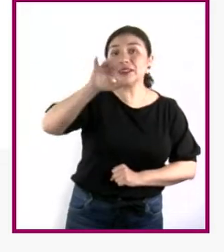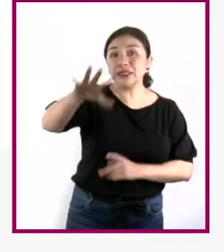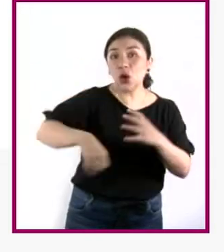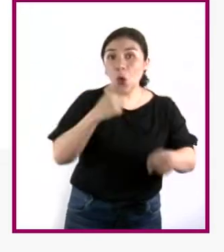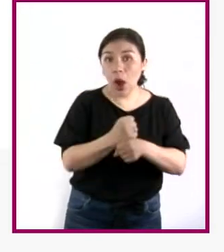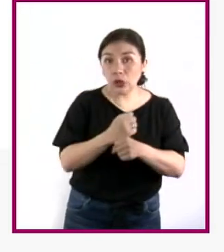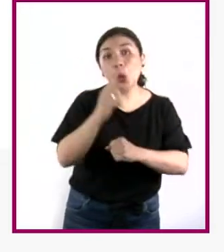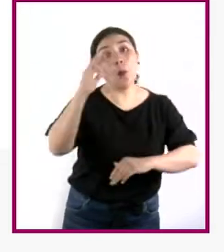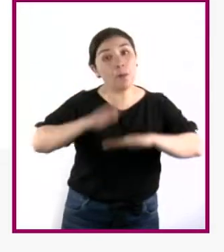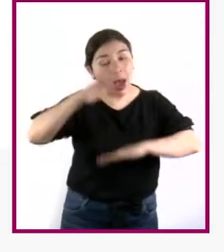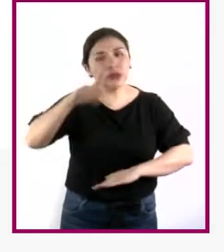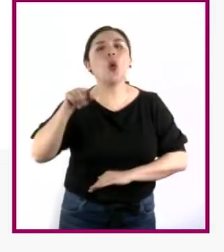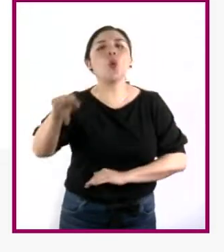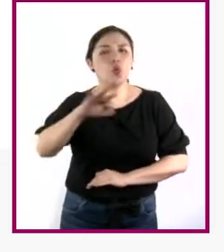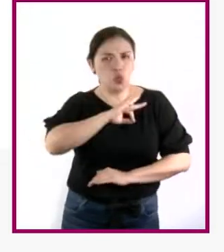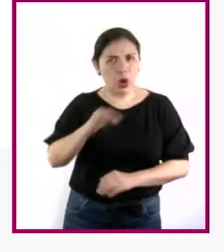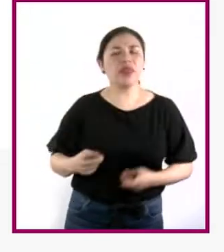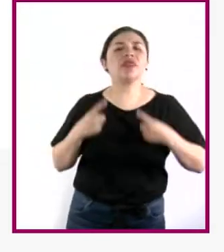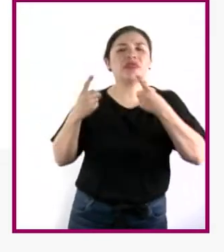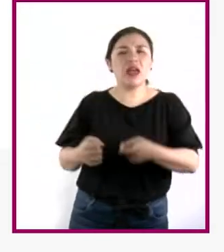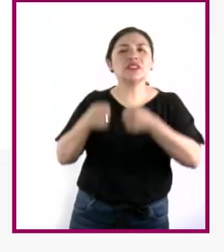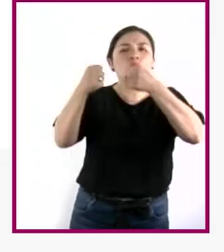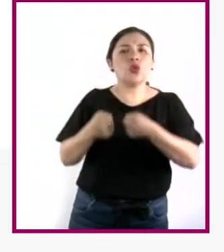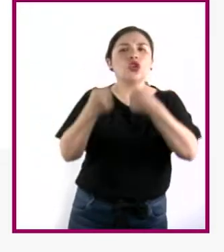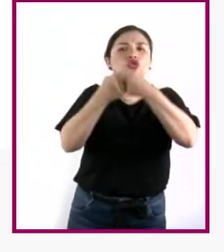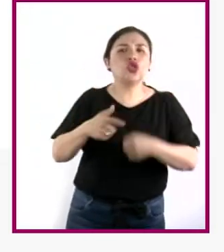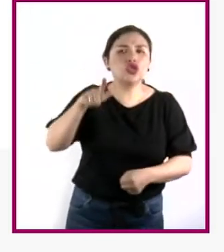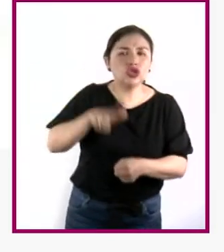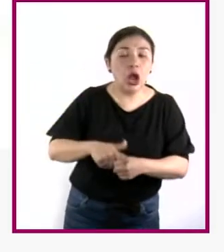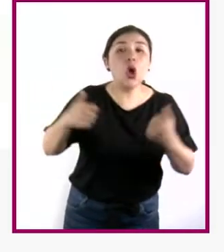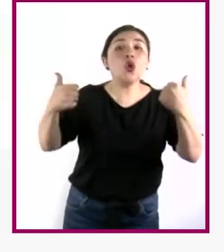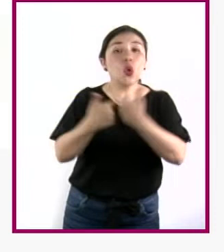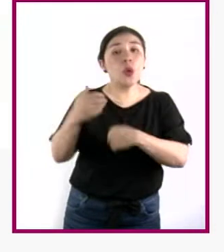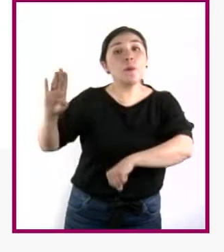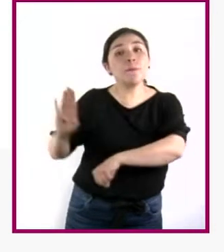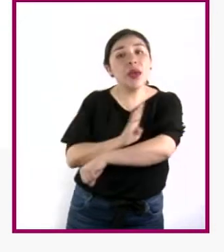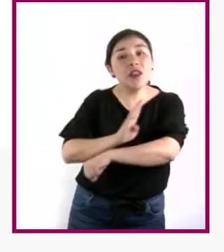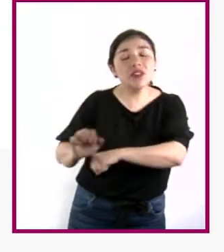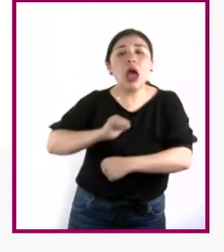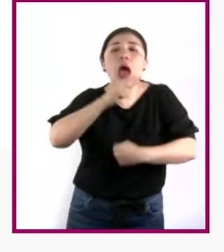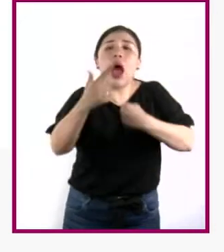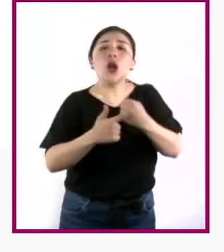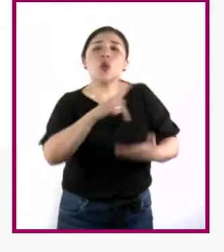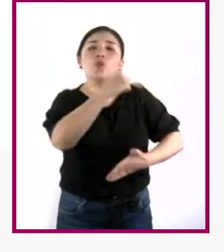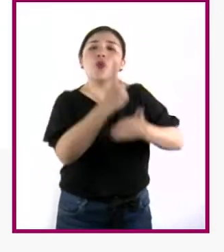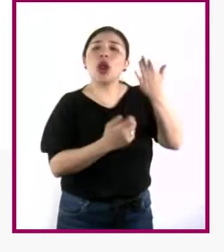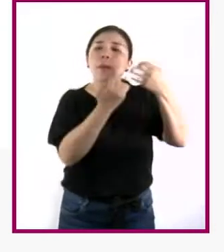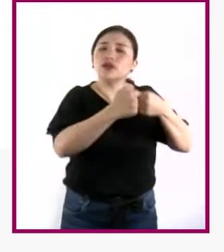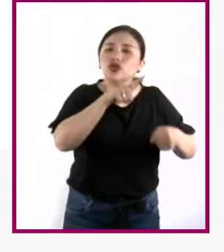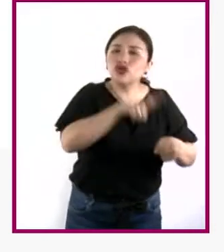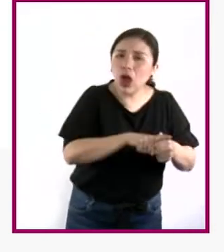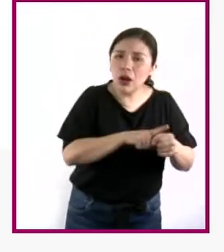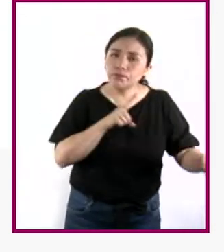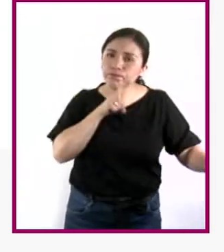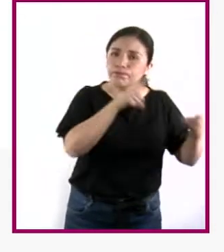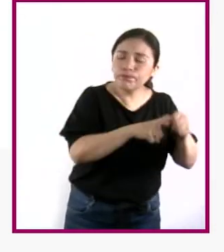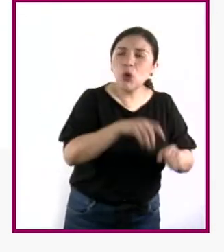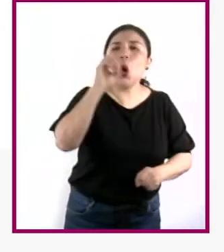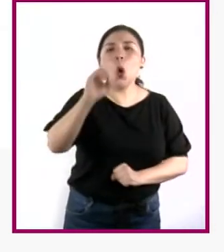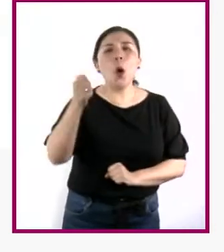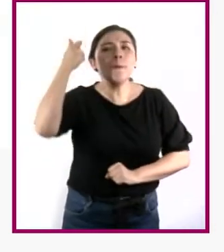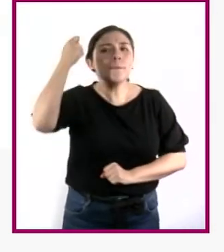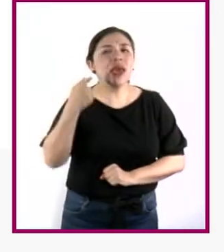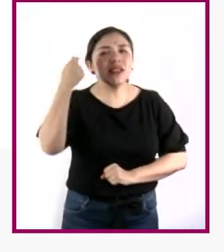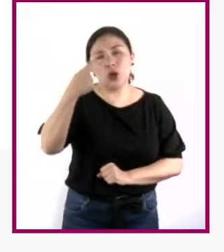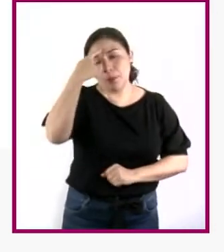se considera que tiene acceso a la seguridad social si es beneficiario de algún programa social o de pensiones para